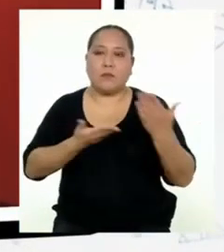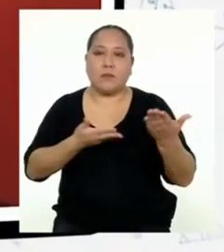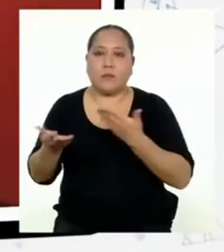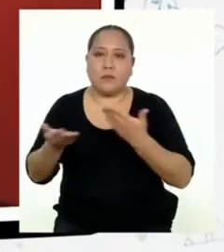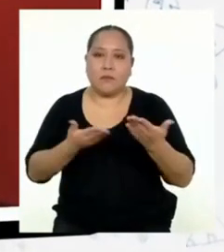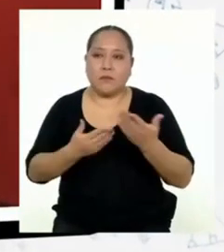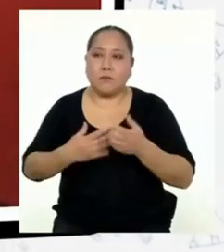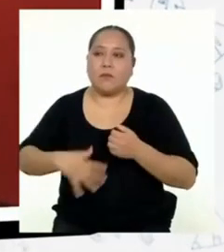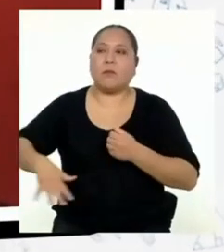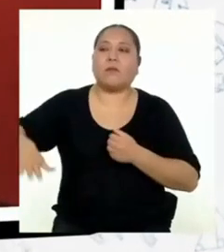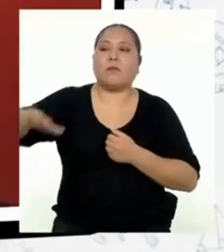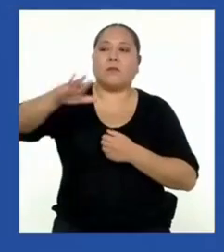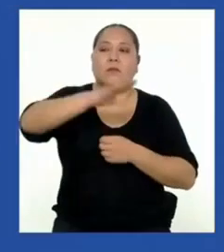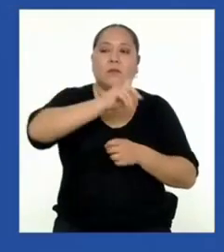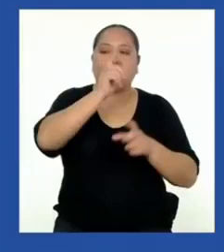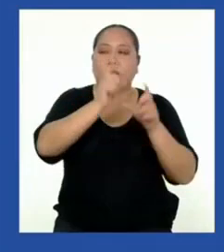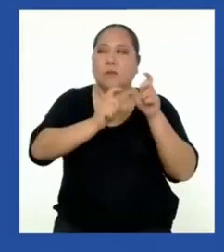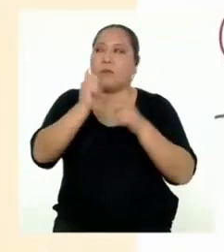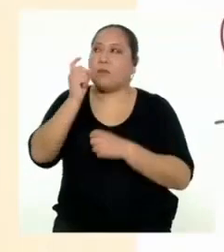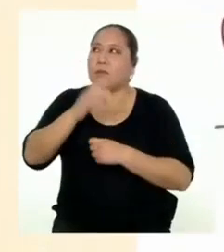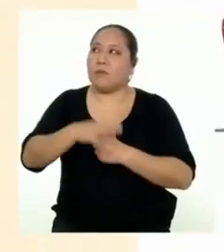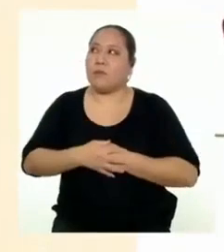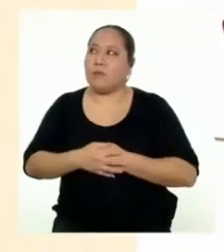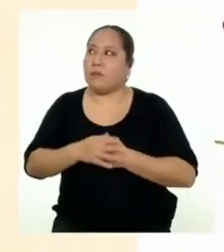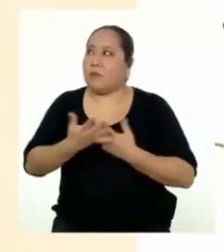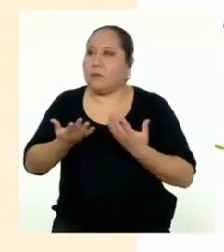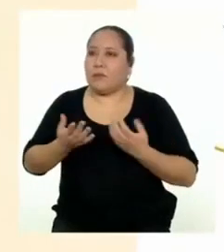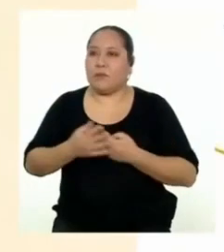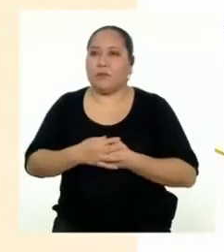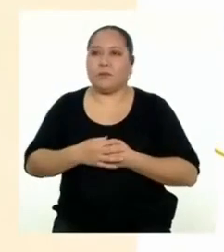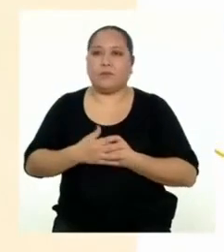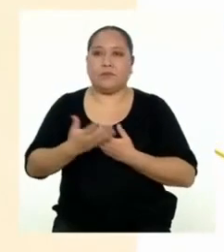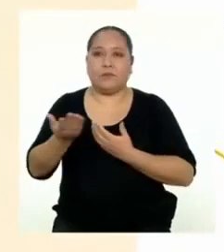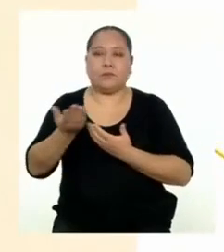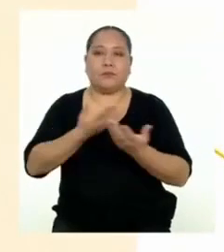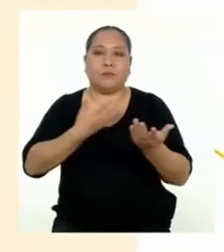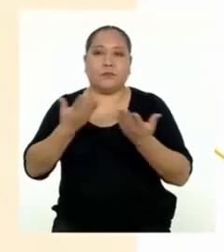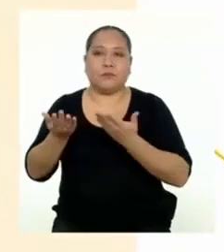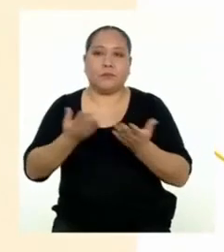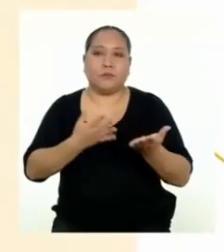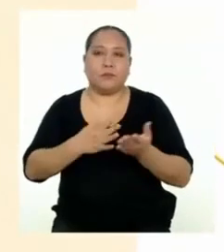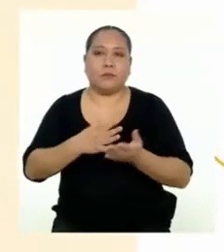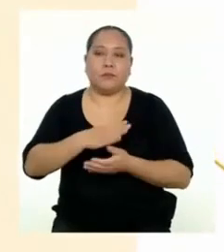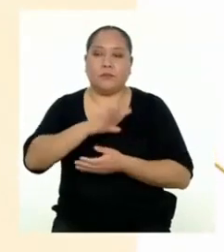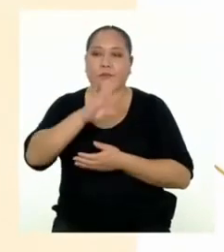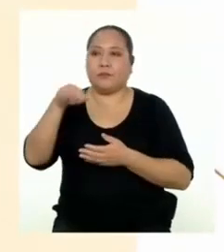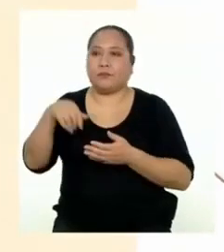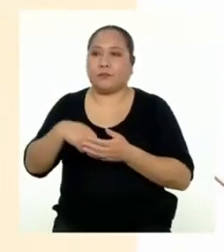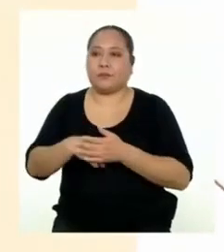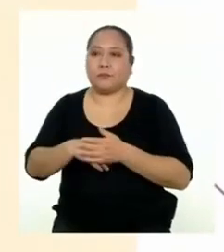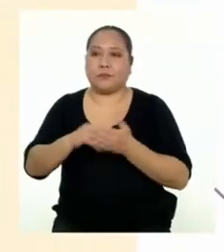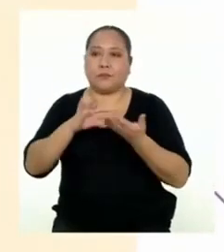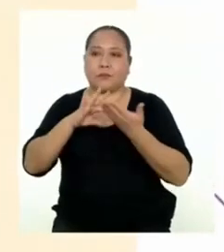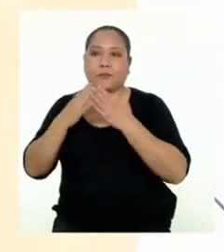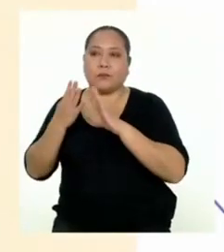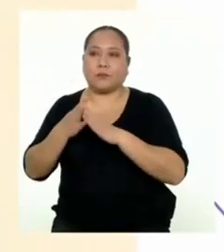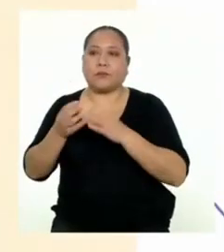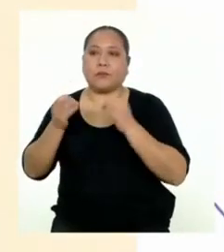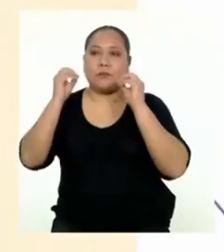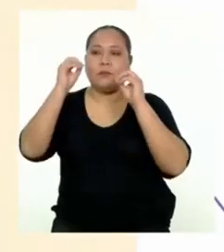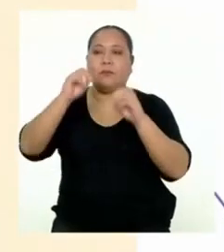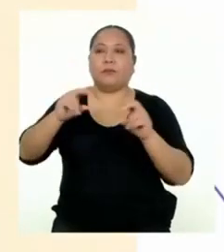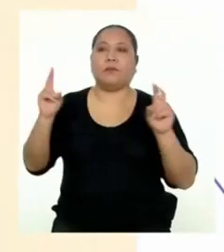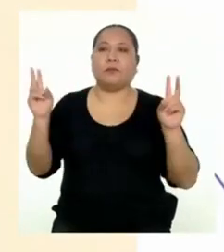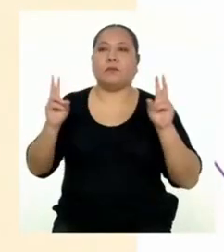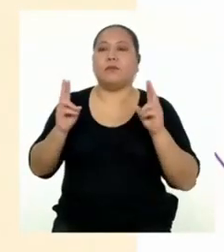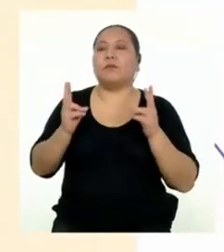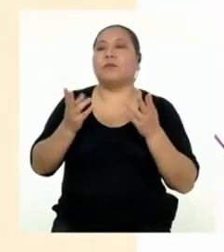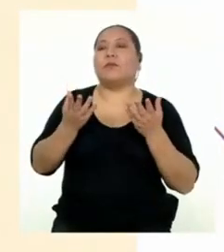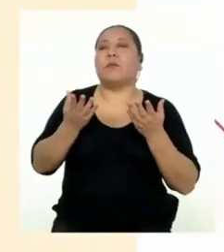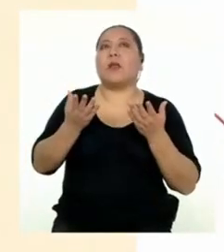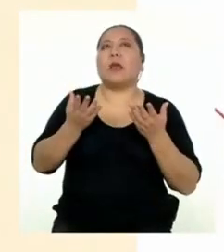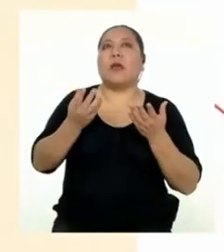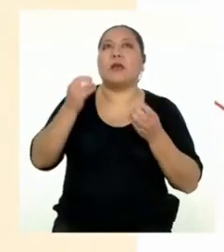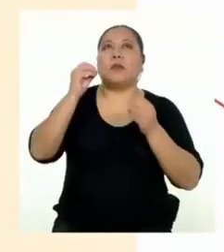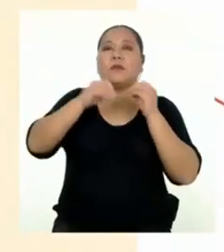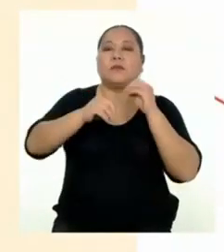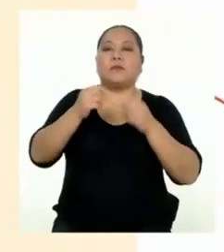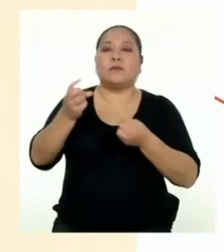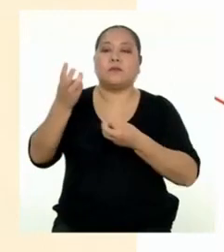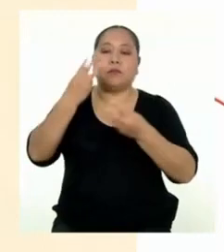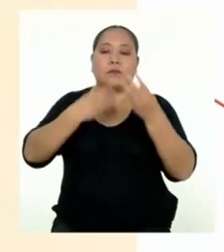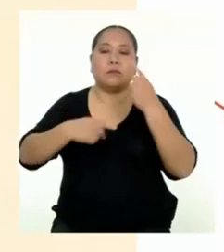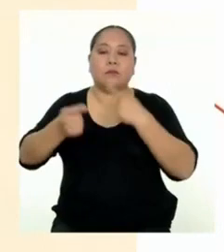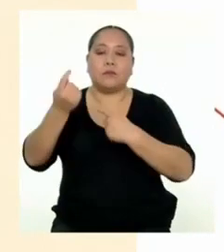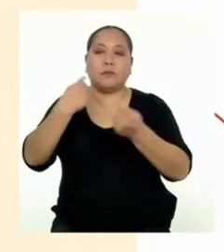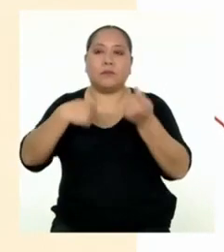suficientes para toda la población? Para atender las necesidades de la población, se producen los bienes y servicios que serán ofertados o puestos